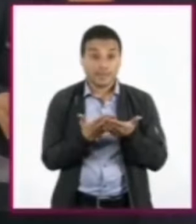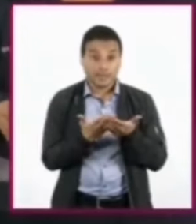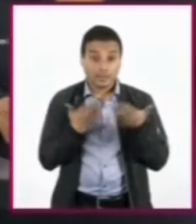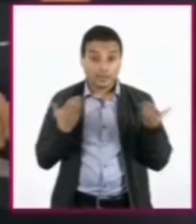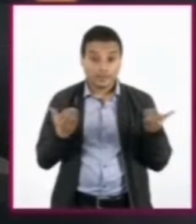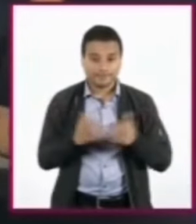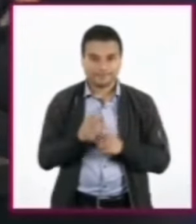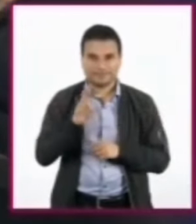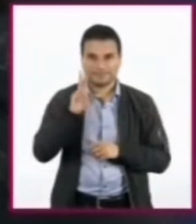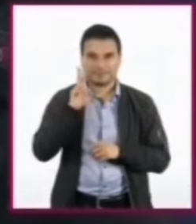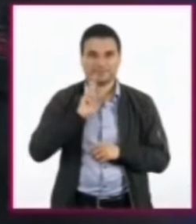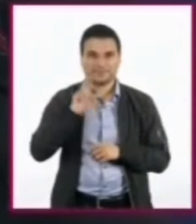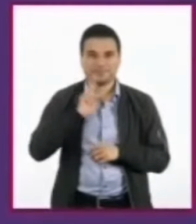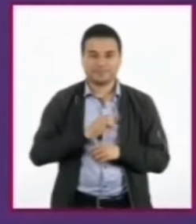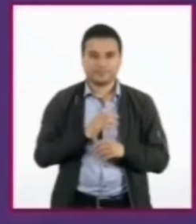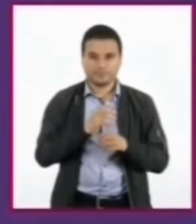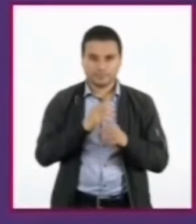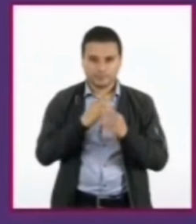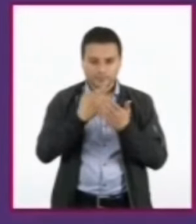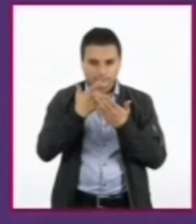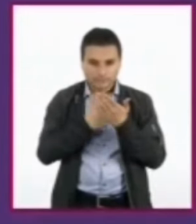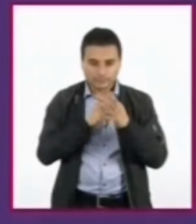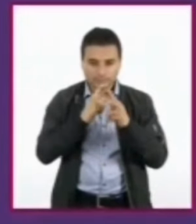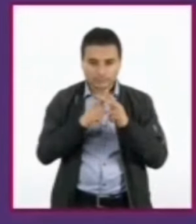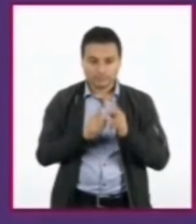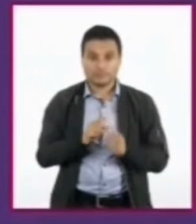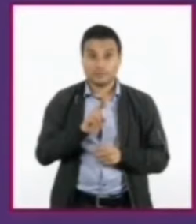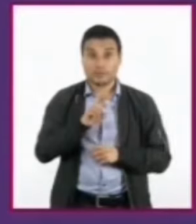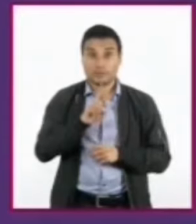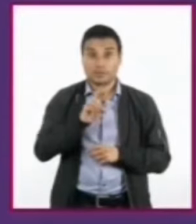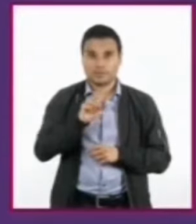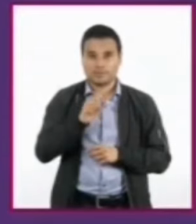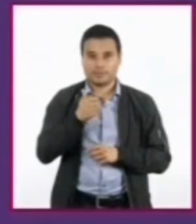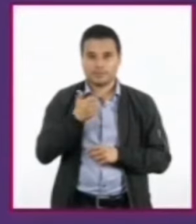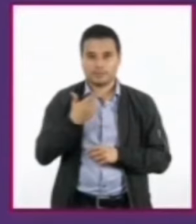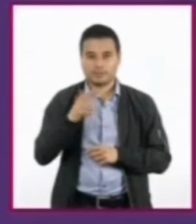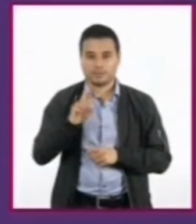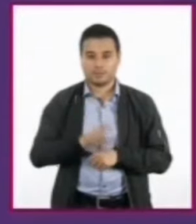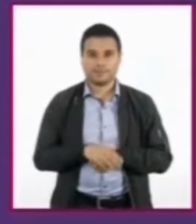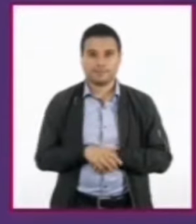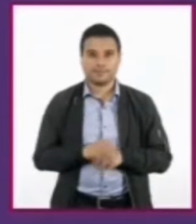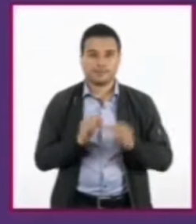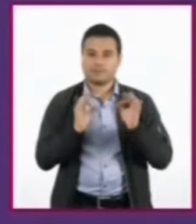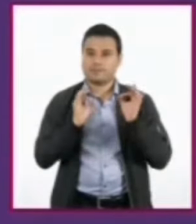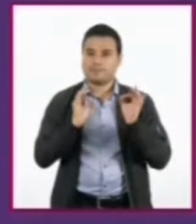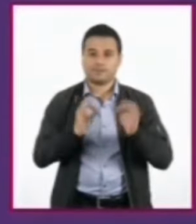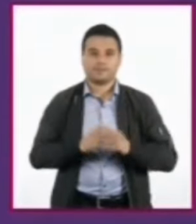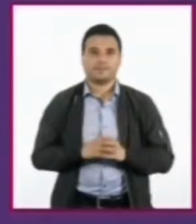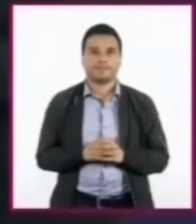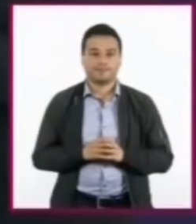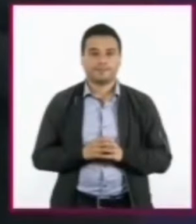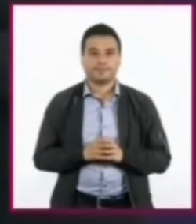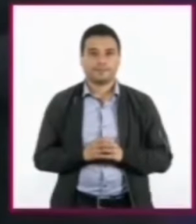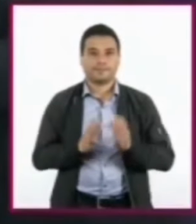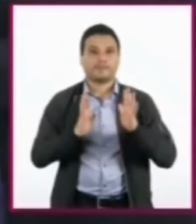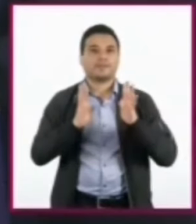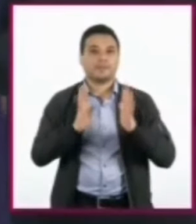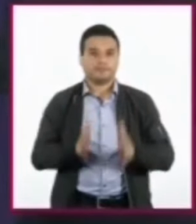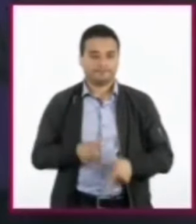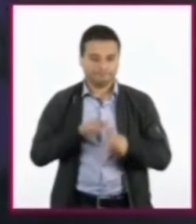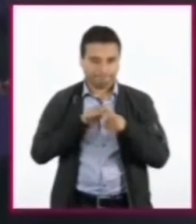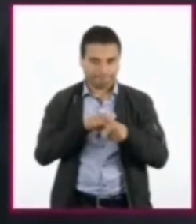la lectura de la balanza. 226 gramos. Ok, perfecto. Ahora sí, vamos a